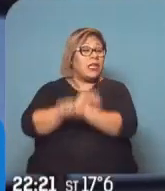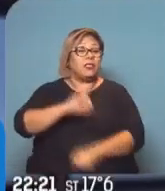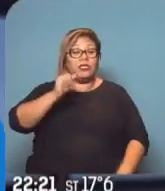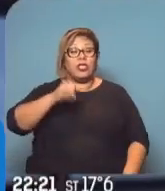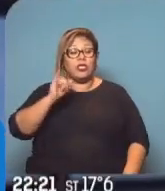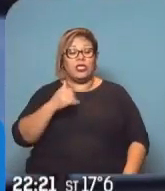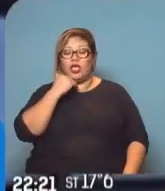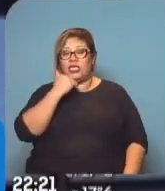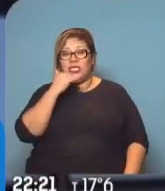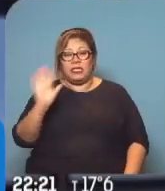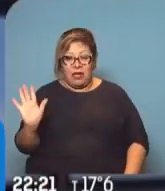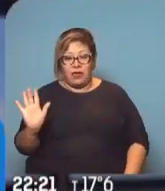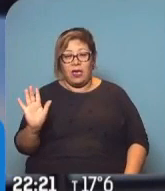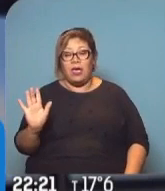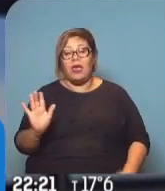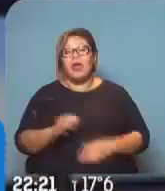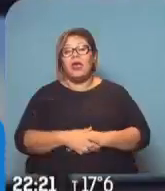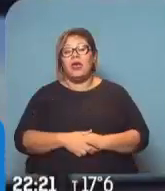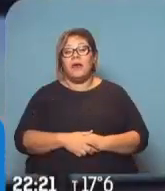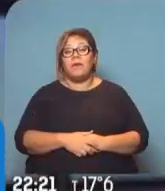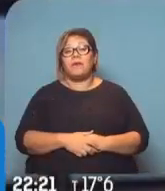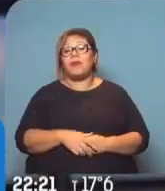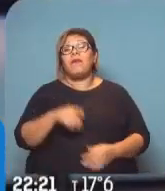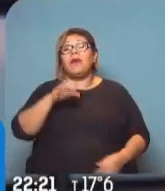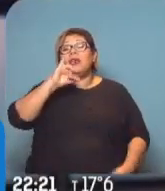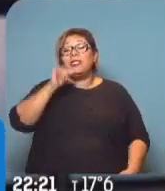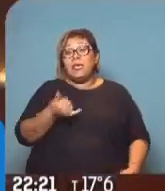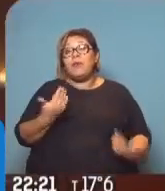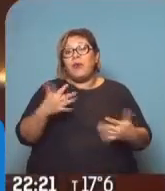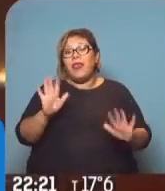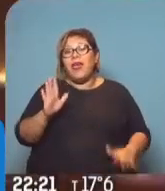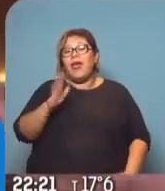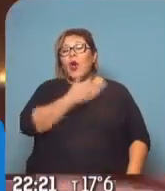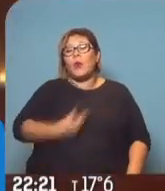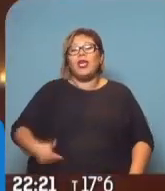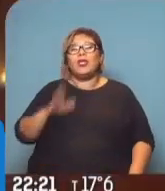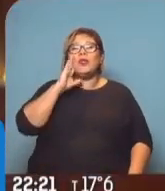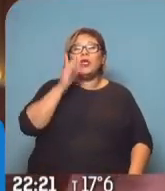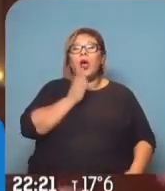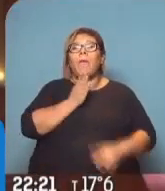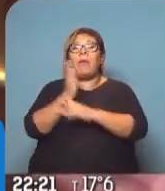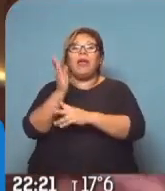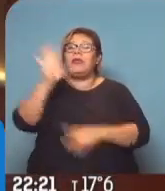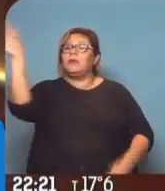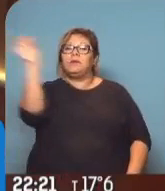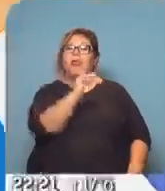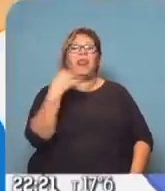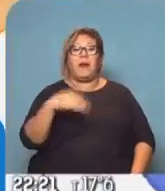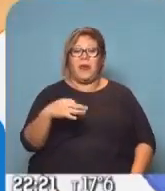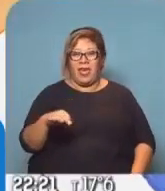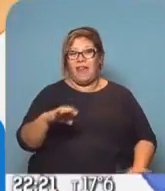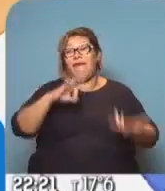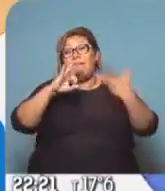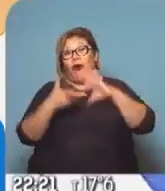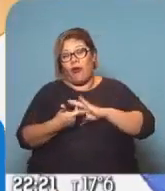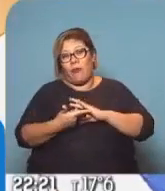es suficiente para pedir que lo extraditen y para lograr esas imágenes humillantes de él siendo